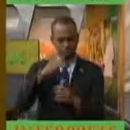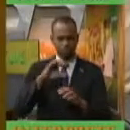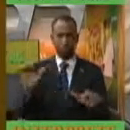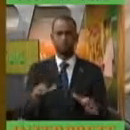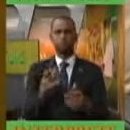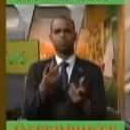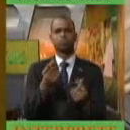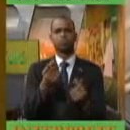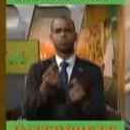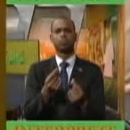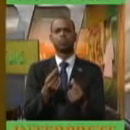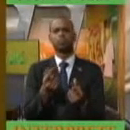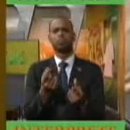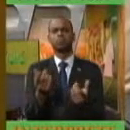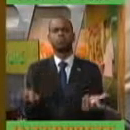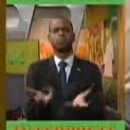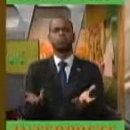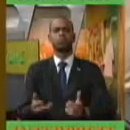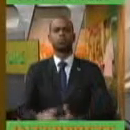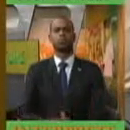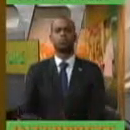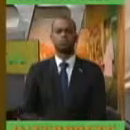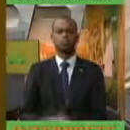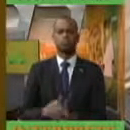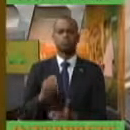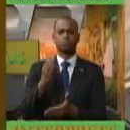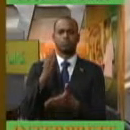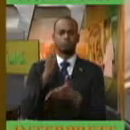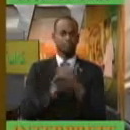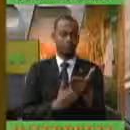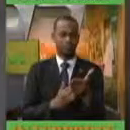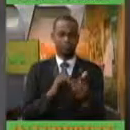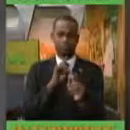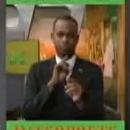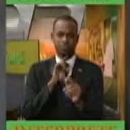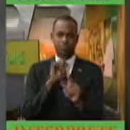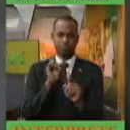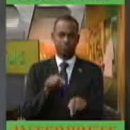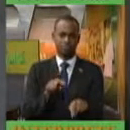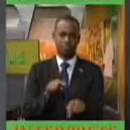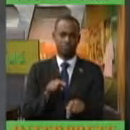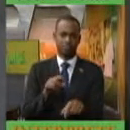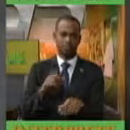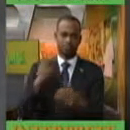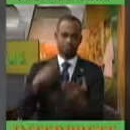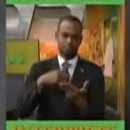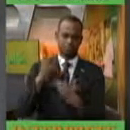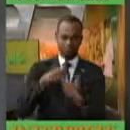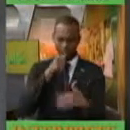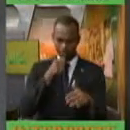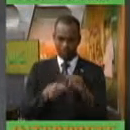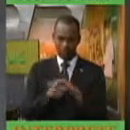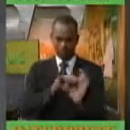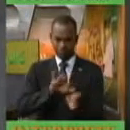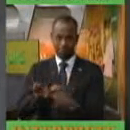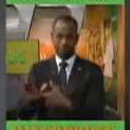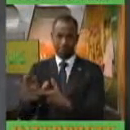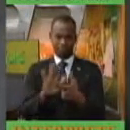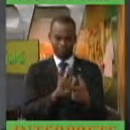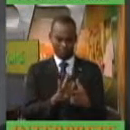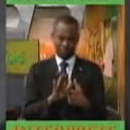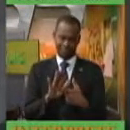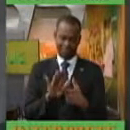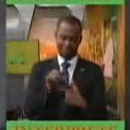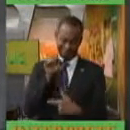están instaladas ahí de mucho tiempo? Parte de la respuesta está en el programa Saliendo del Escondite,